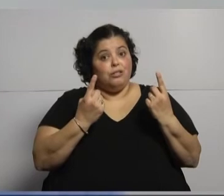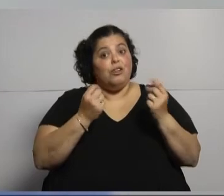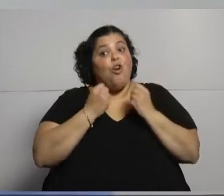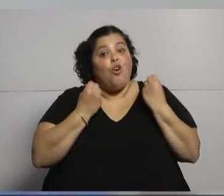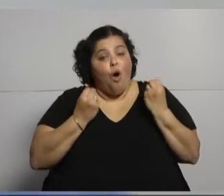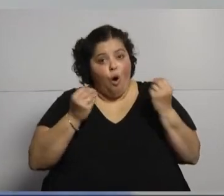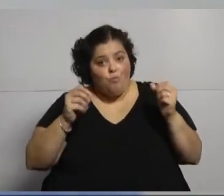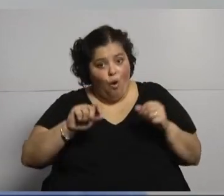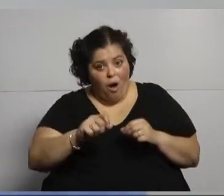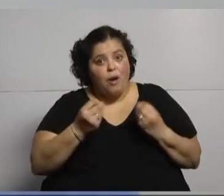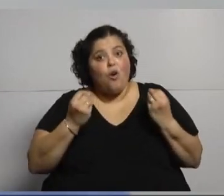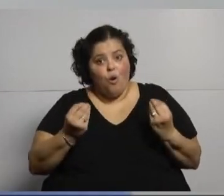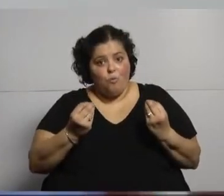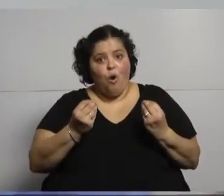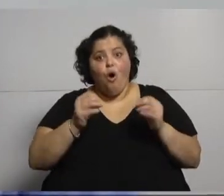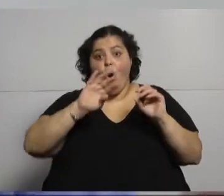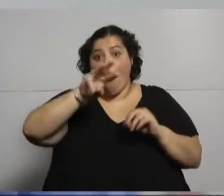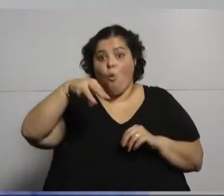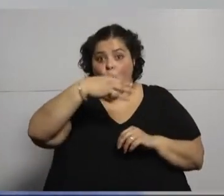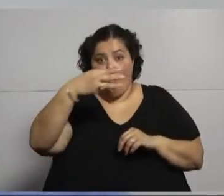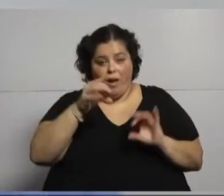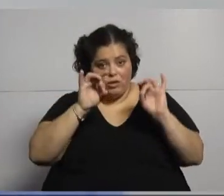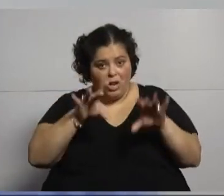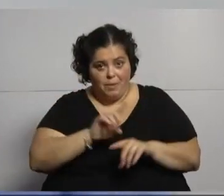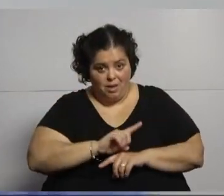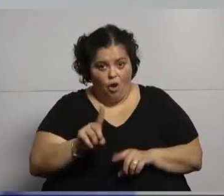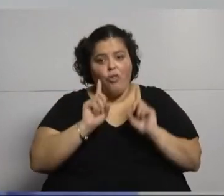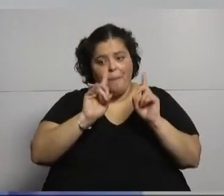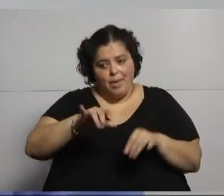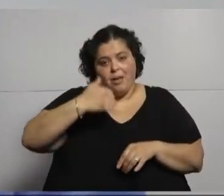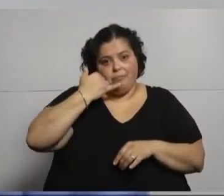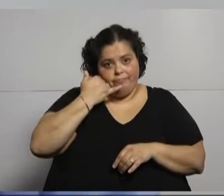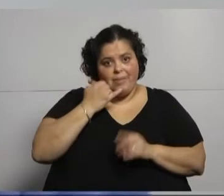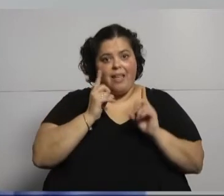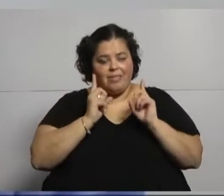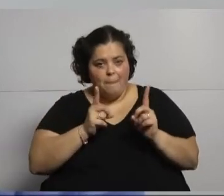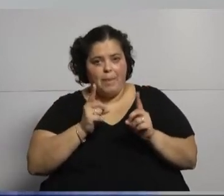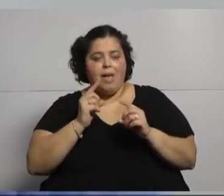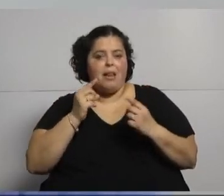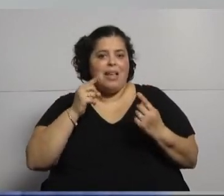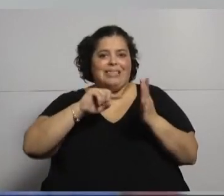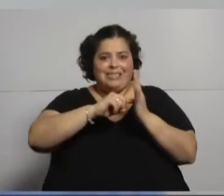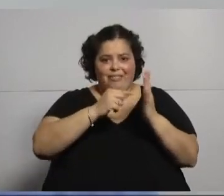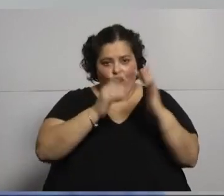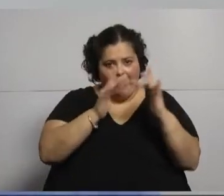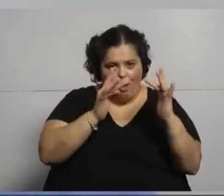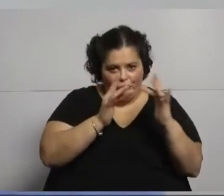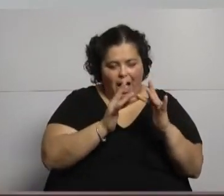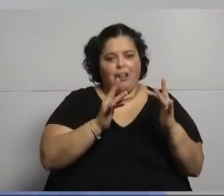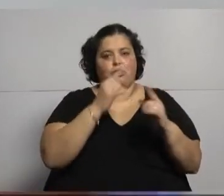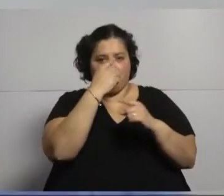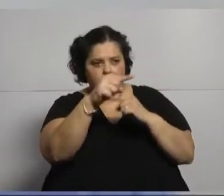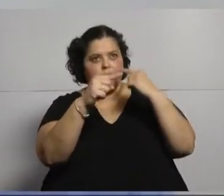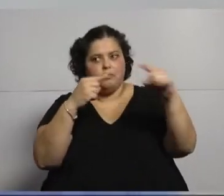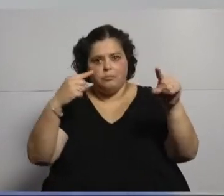multicanal, no solo a través de plataformas web, a través de plataformas móviles, a través de líneas de atención o centros de contacto, y en la medida que se